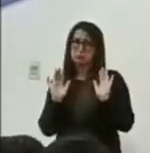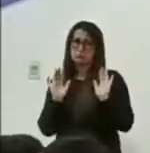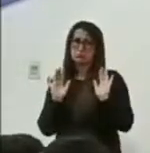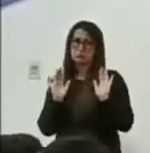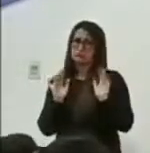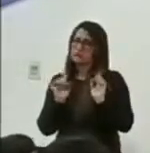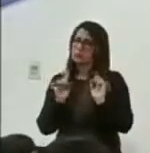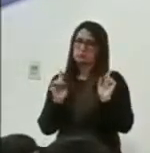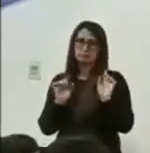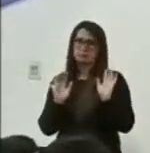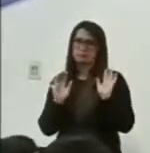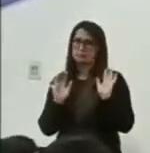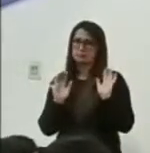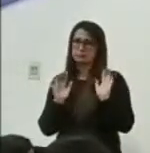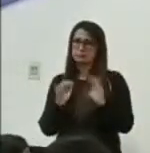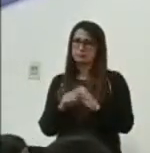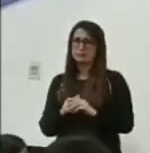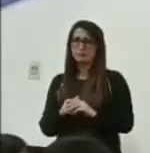No.